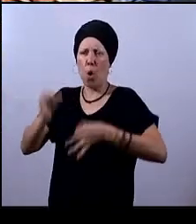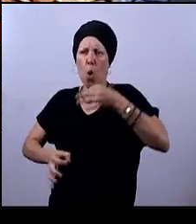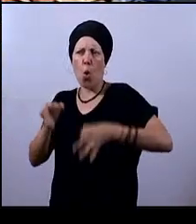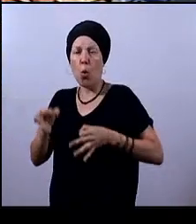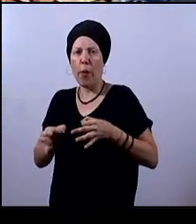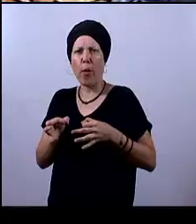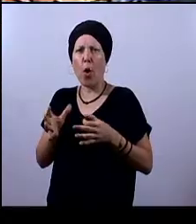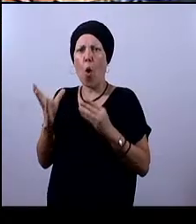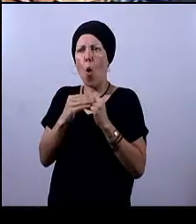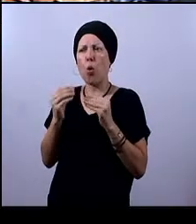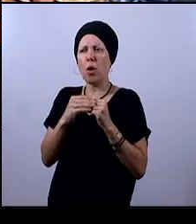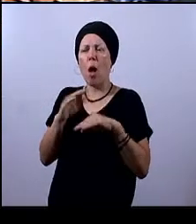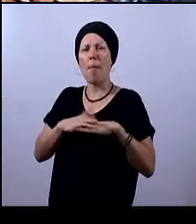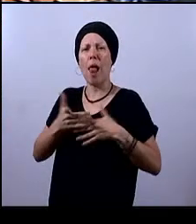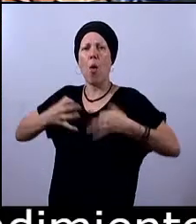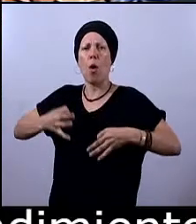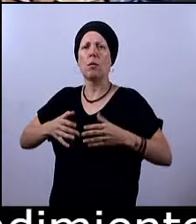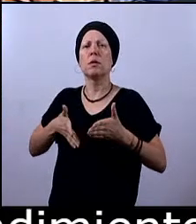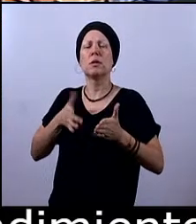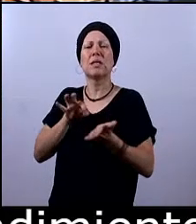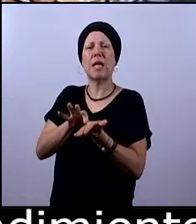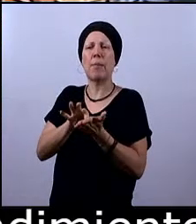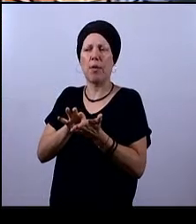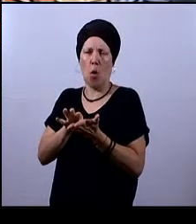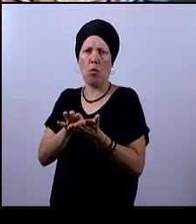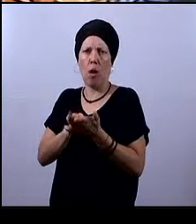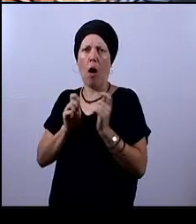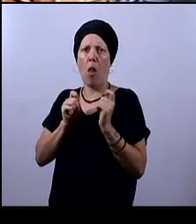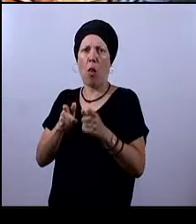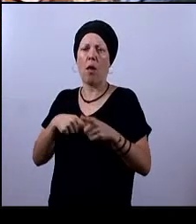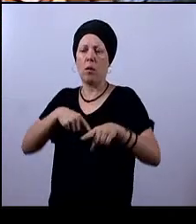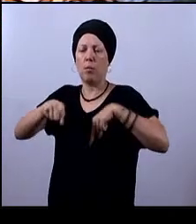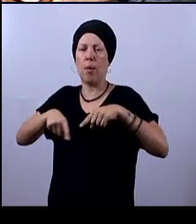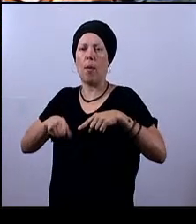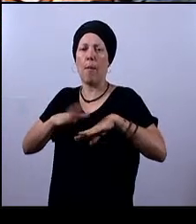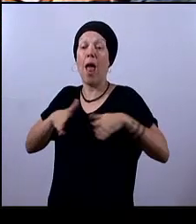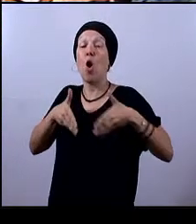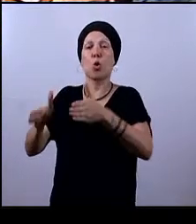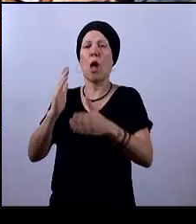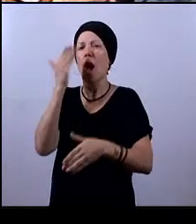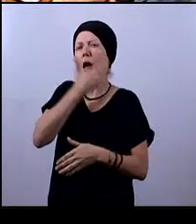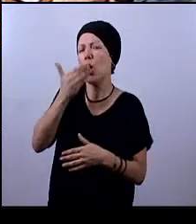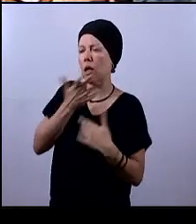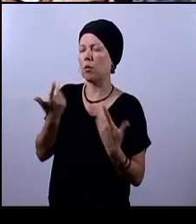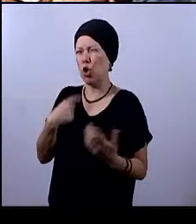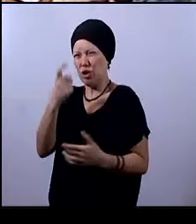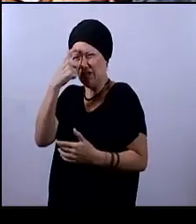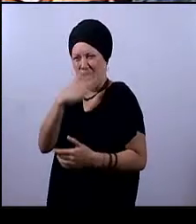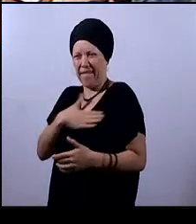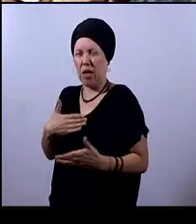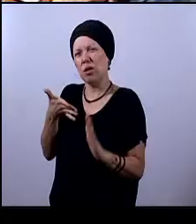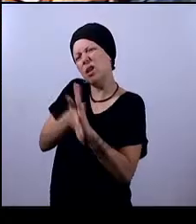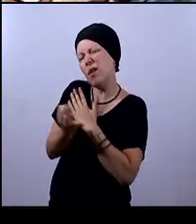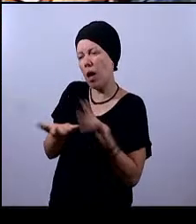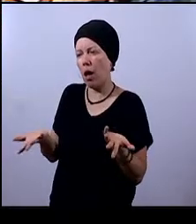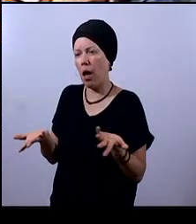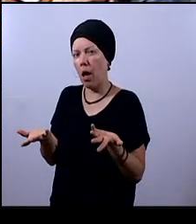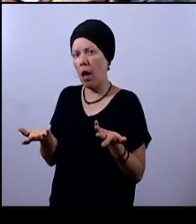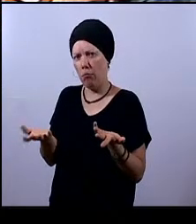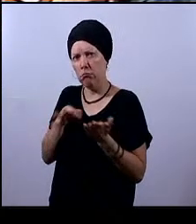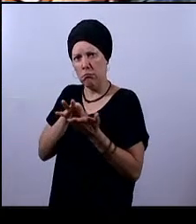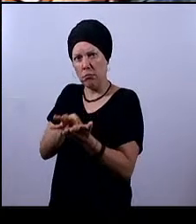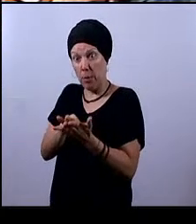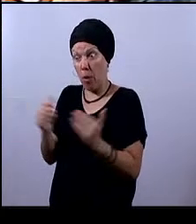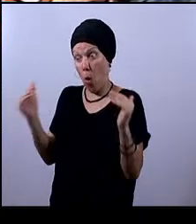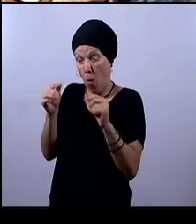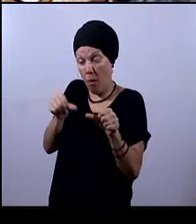sin duda utilizaremos para garantizar la prestación del servicio de las rutas escolares. Quiero saber si eso quiere decir que garantiza que se va a dar el servicio a partir